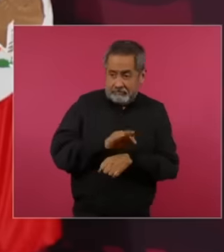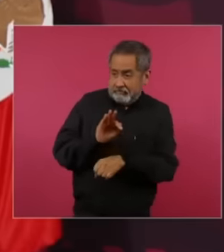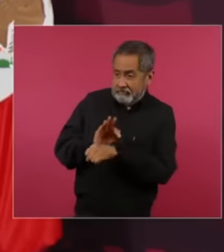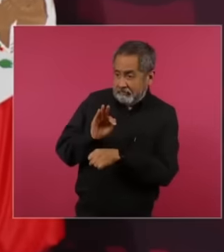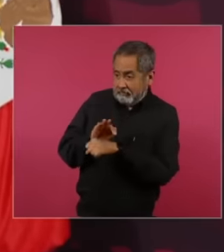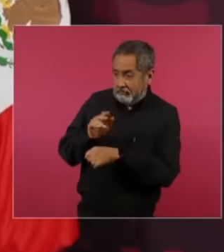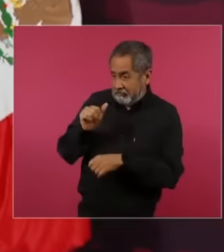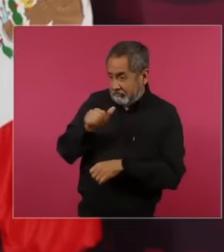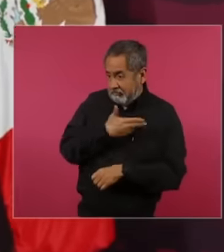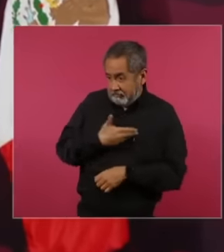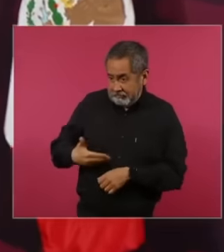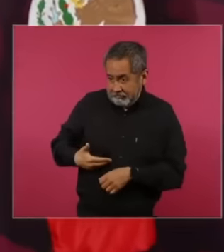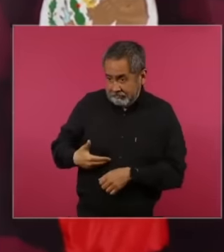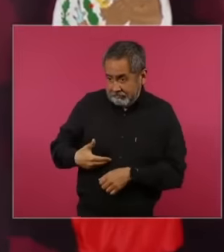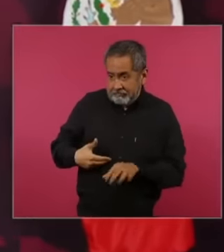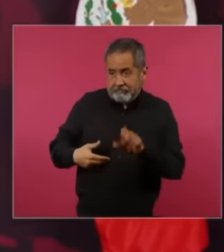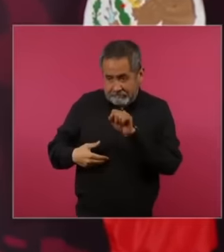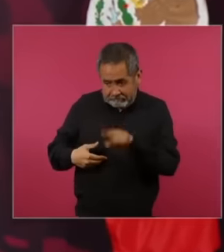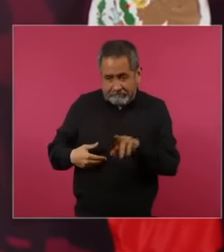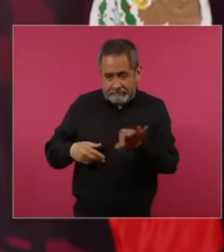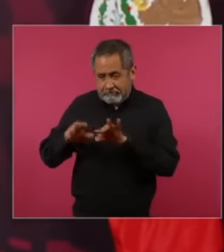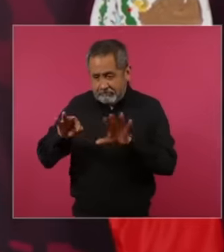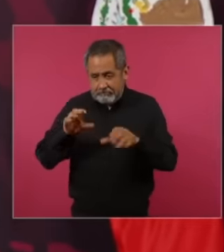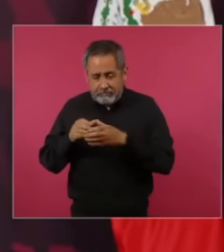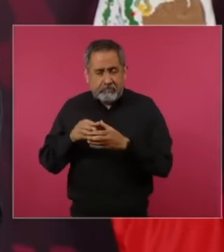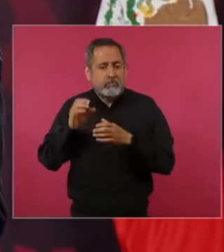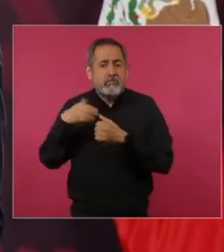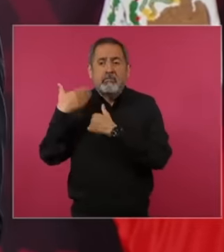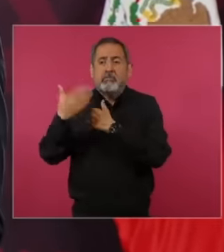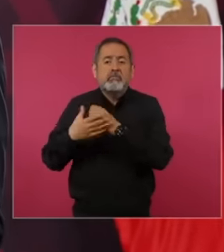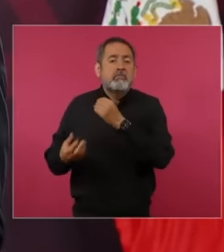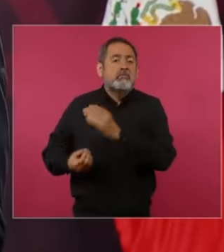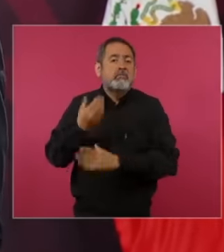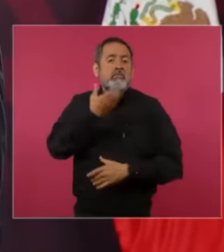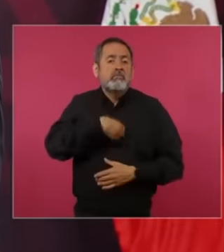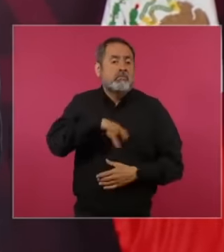presidente o la presidenta. Yo